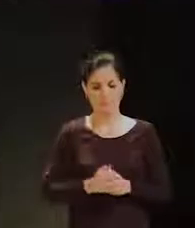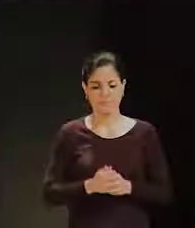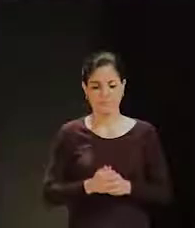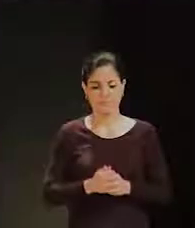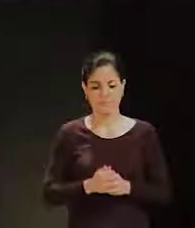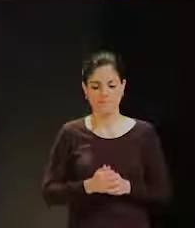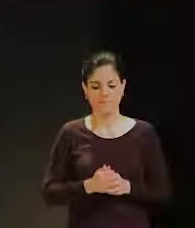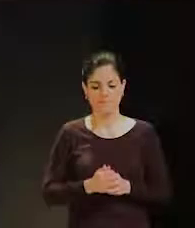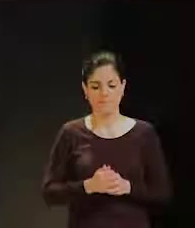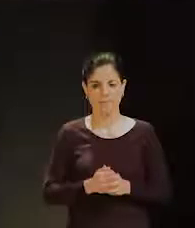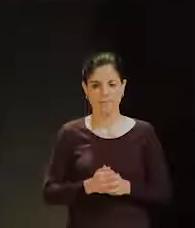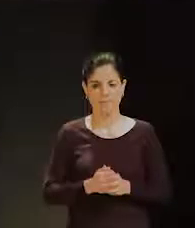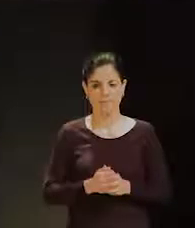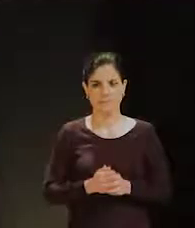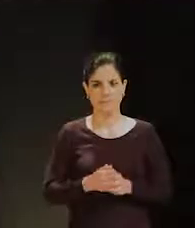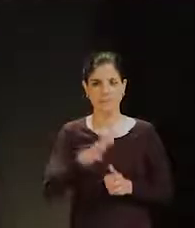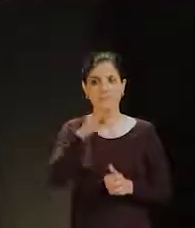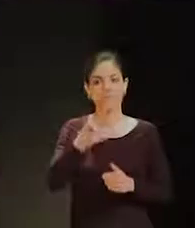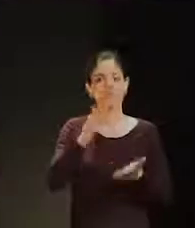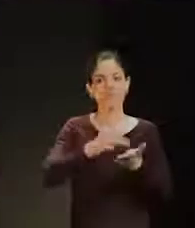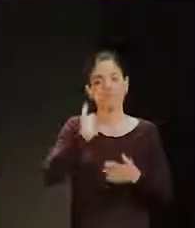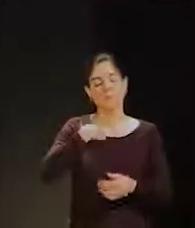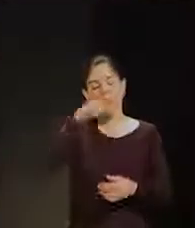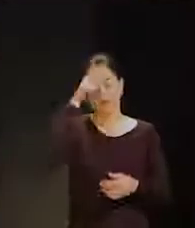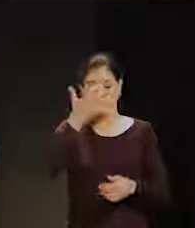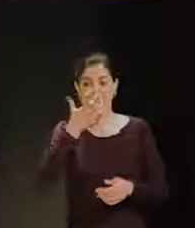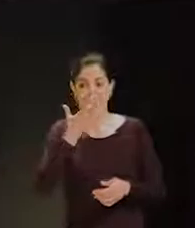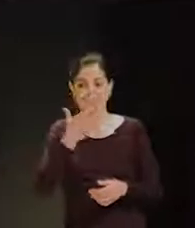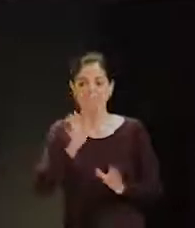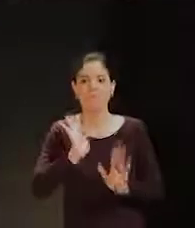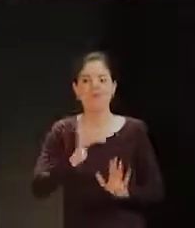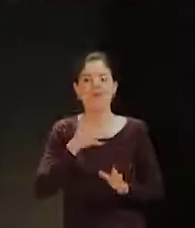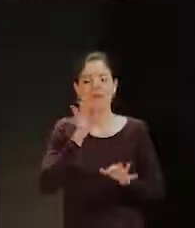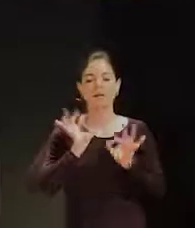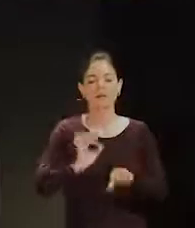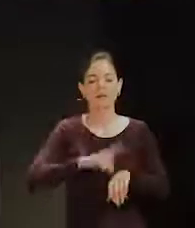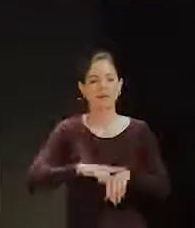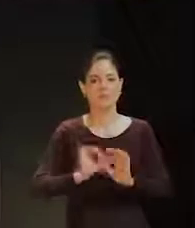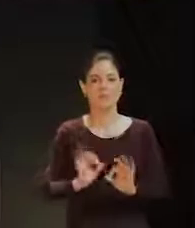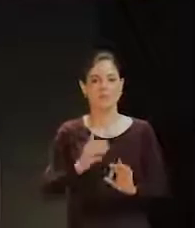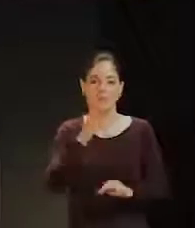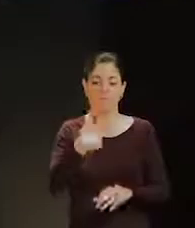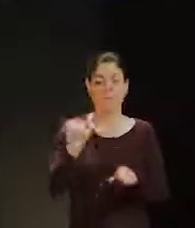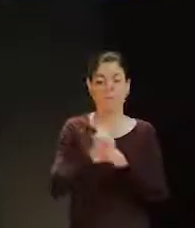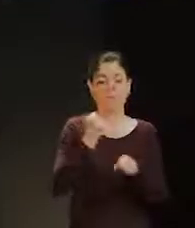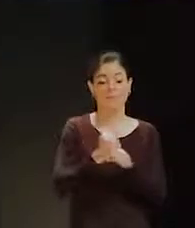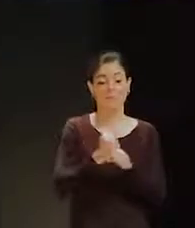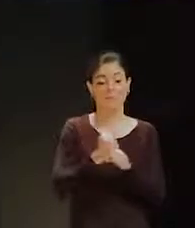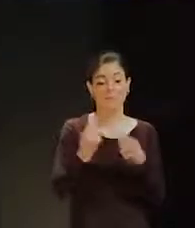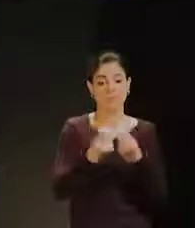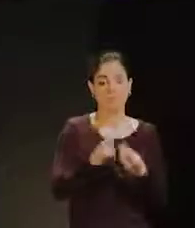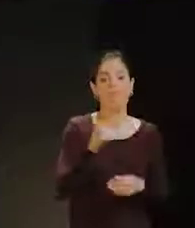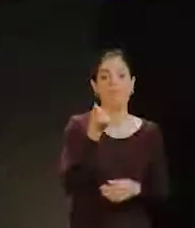sé si es similar con la historia de la Alemania, no lo sé, pero en este momento, para mí, por trabajar con